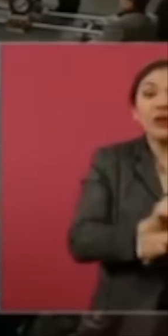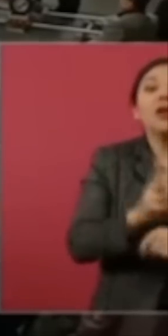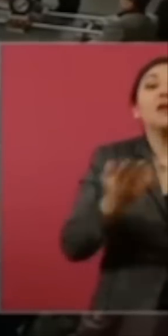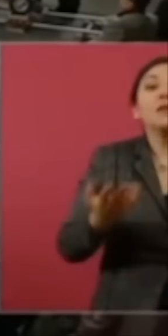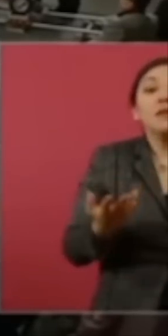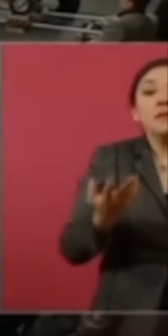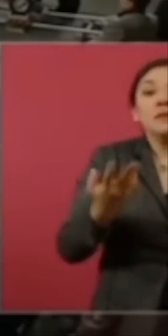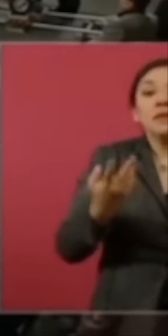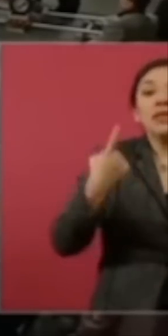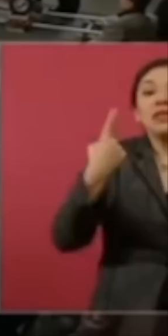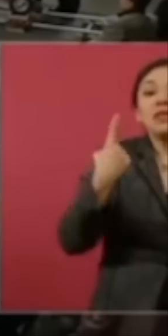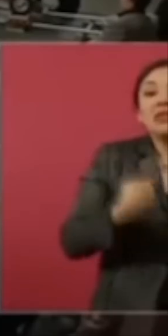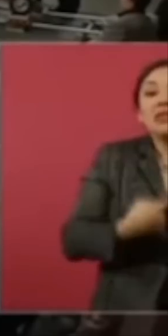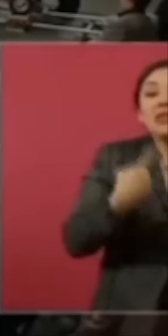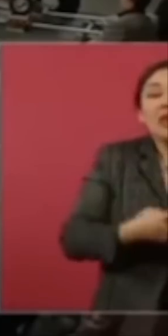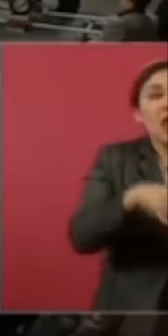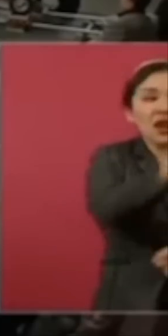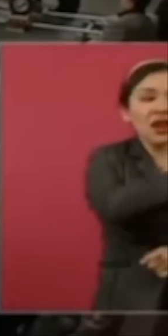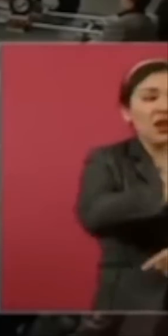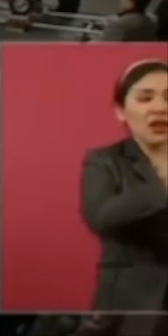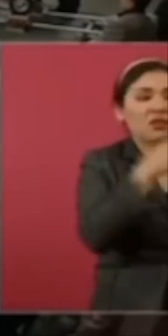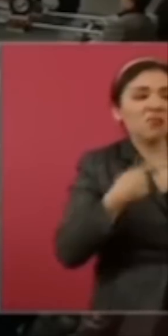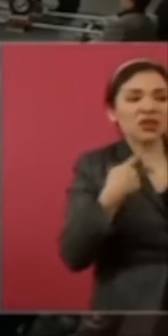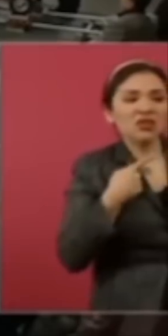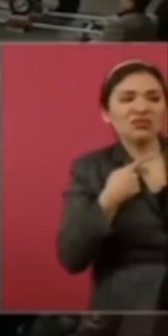quiénes son.